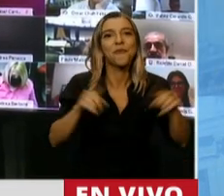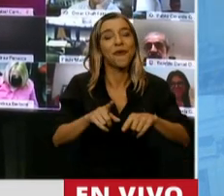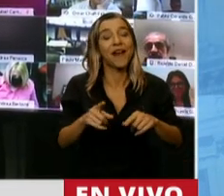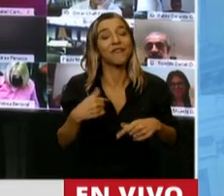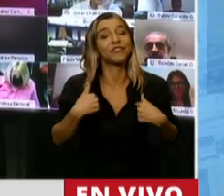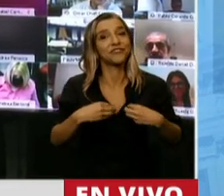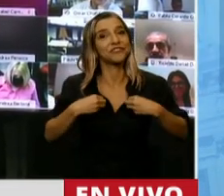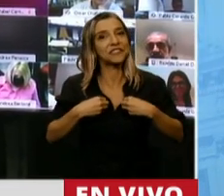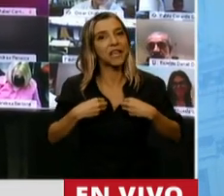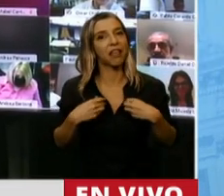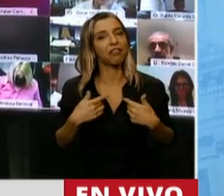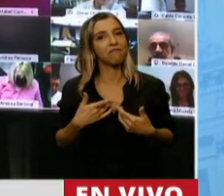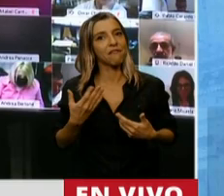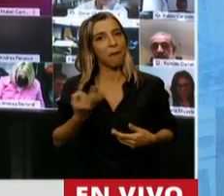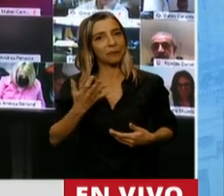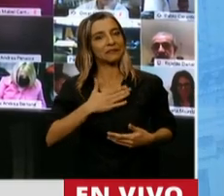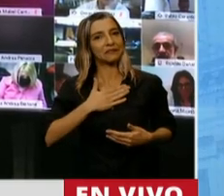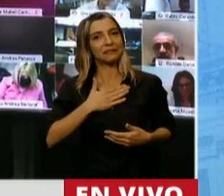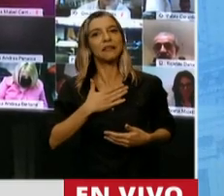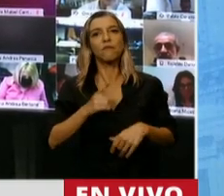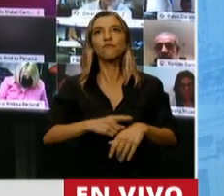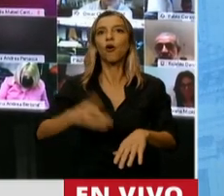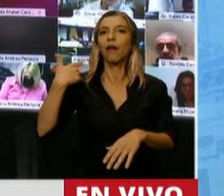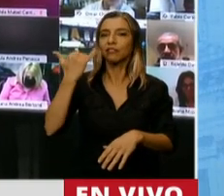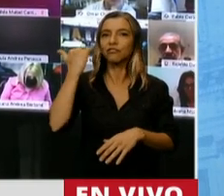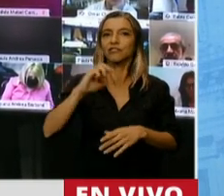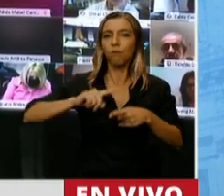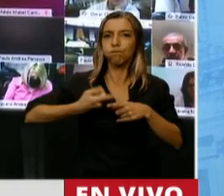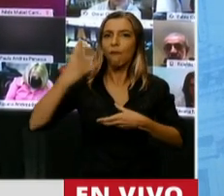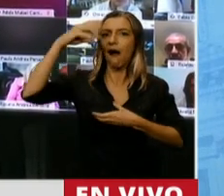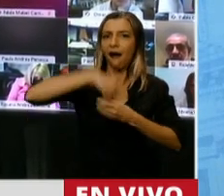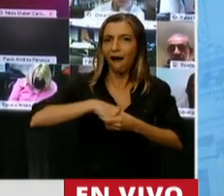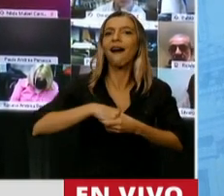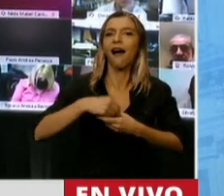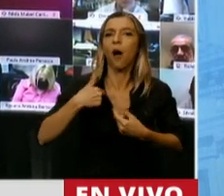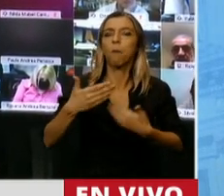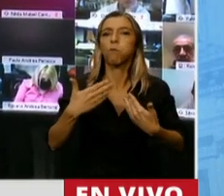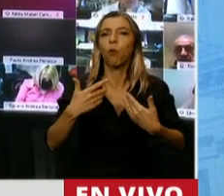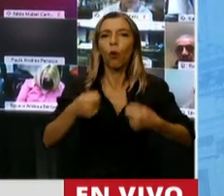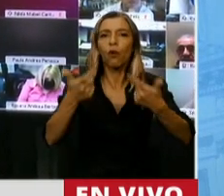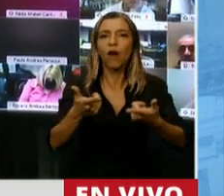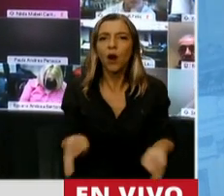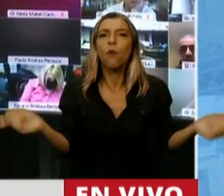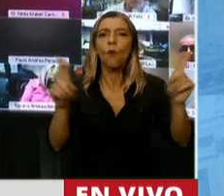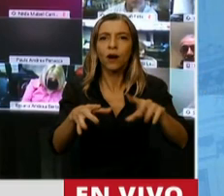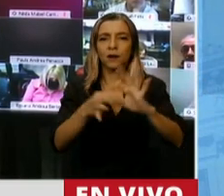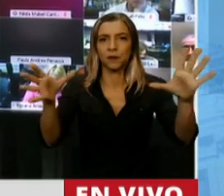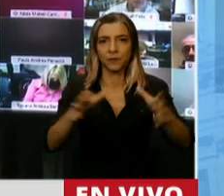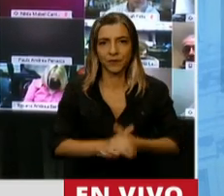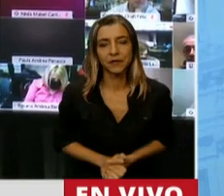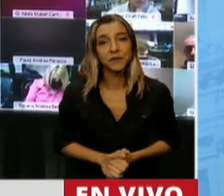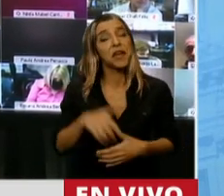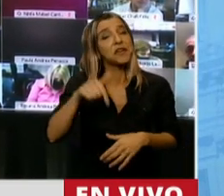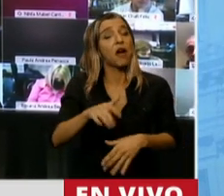una experiencia política donde ahora me toca simplemente acompañar a otra